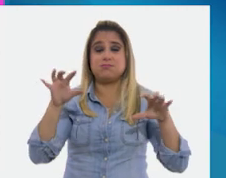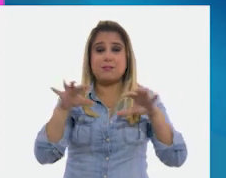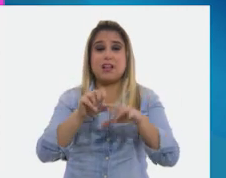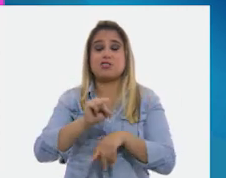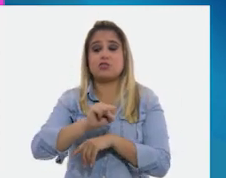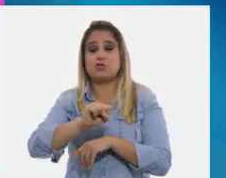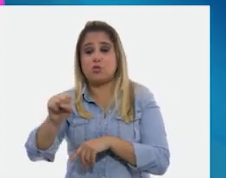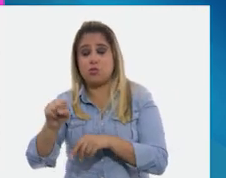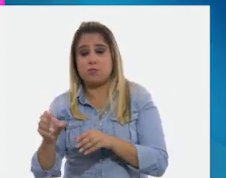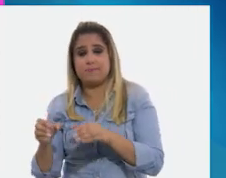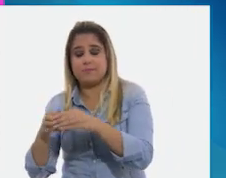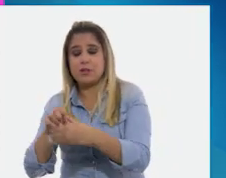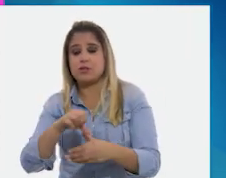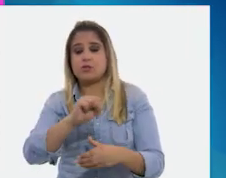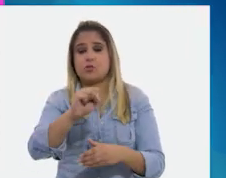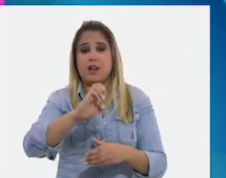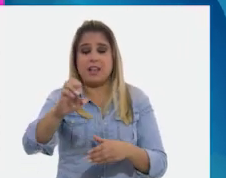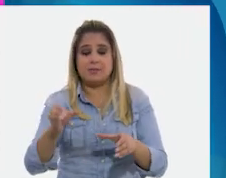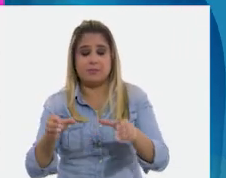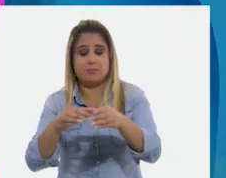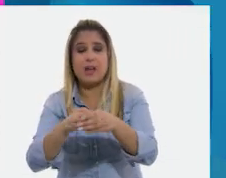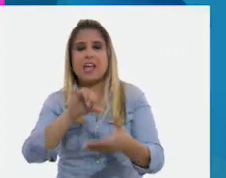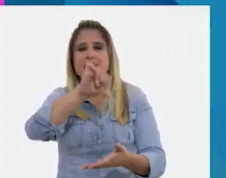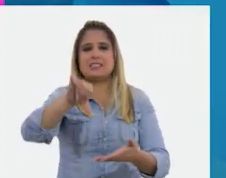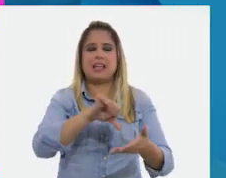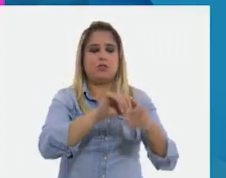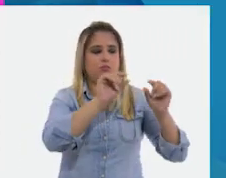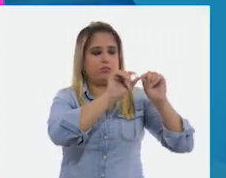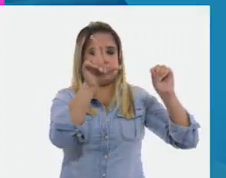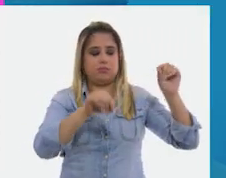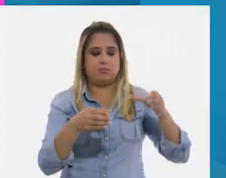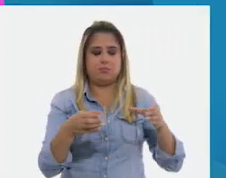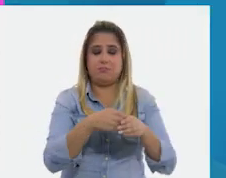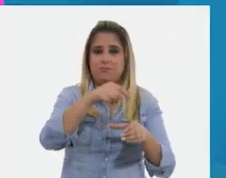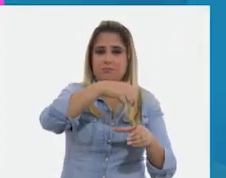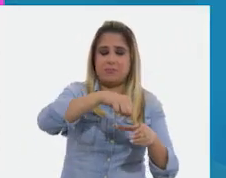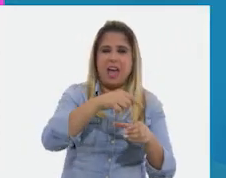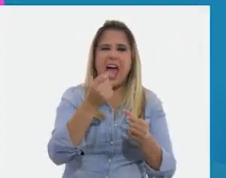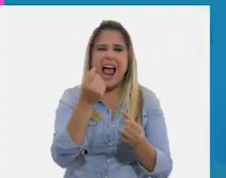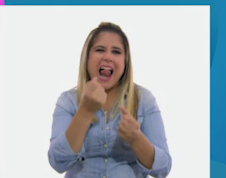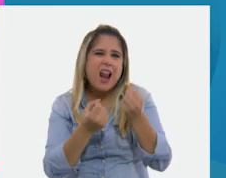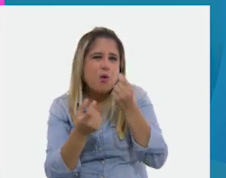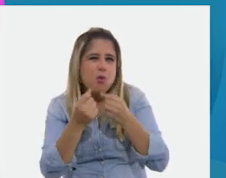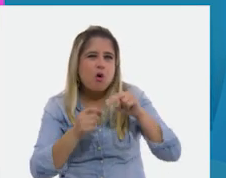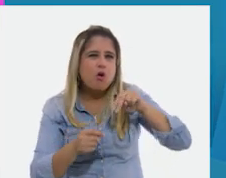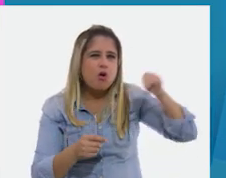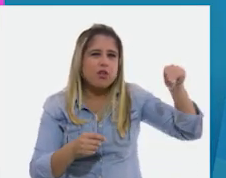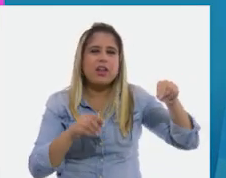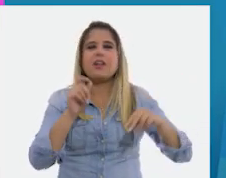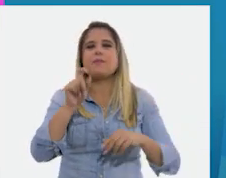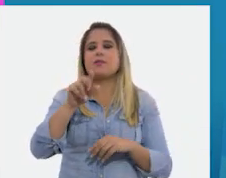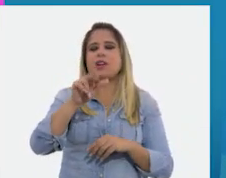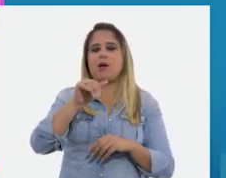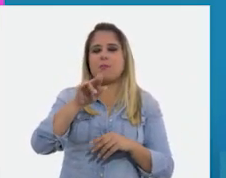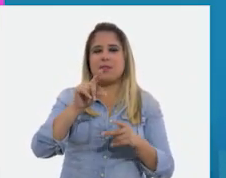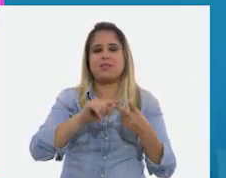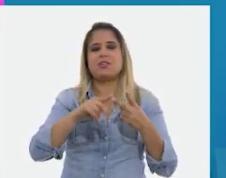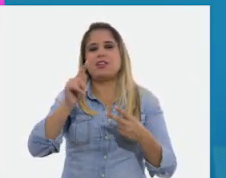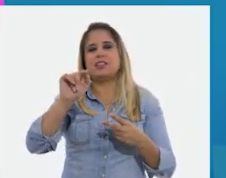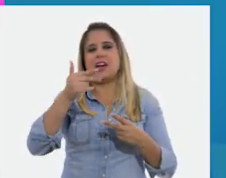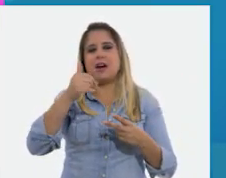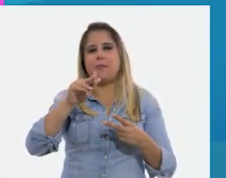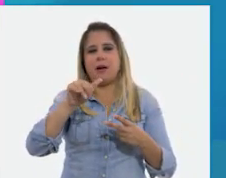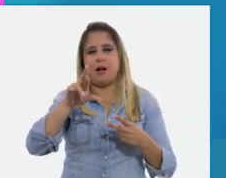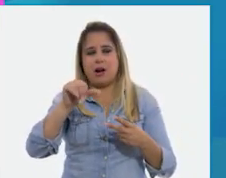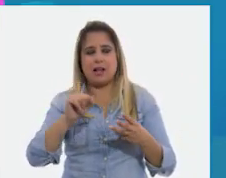sur, sureste y centro del país, aunque hay algunos en el norte, como los rarámuris, los tarahumaras y